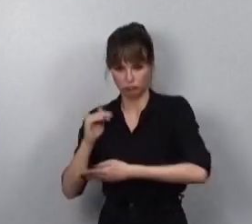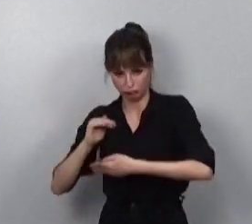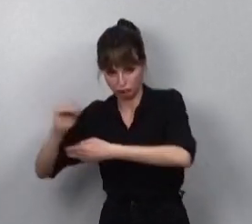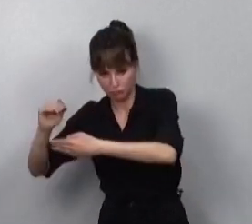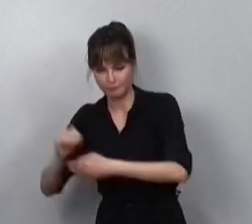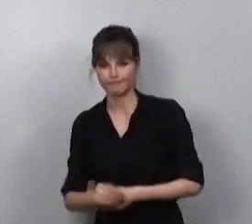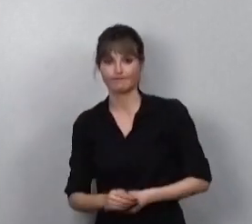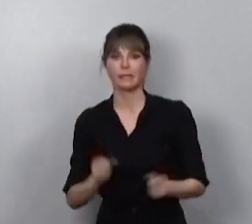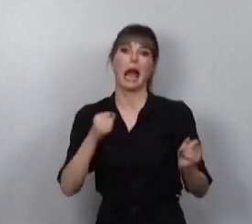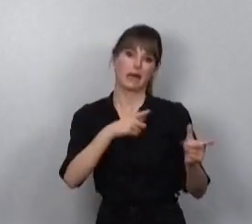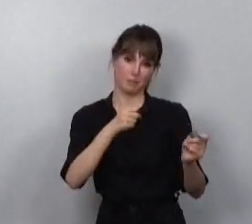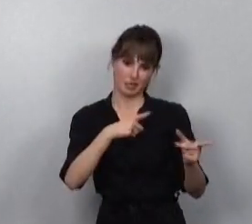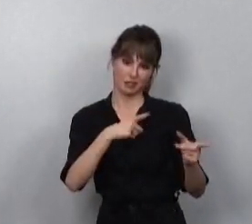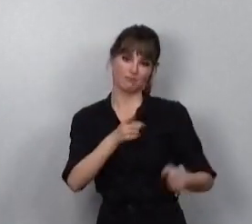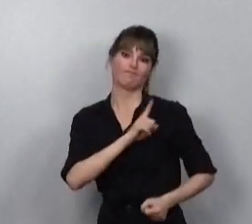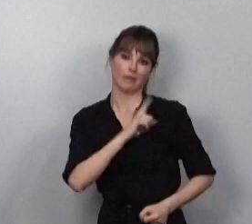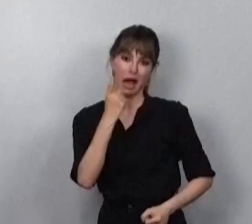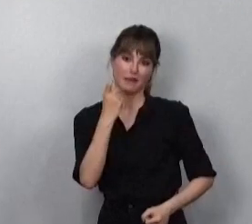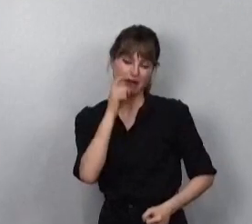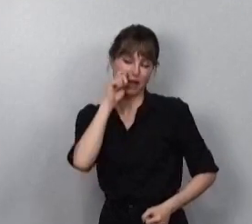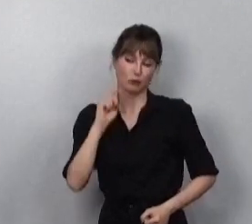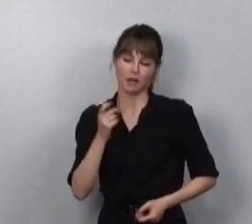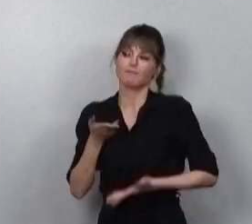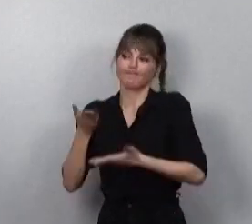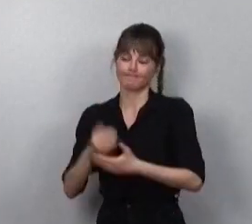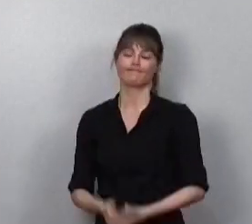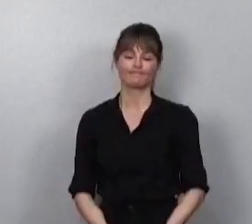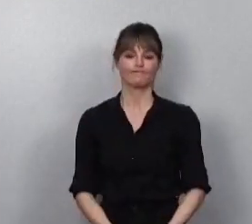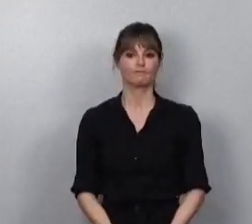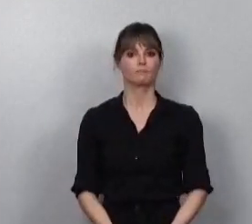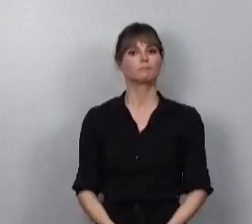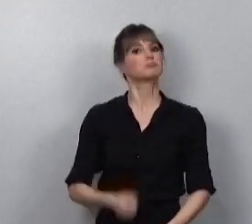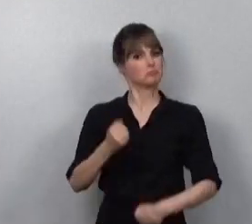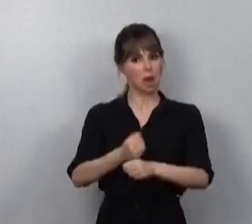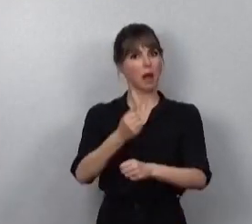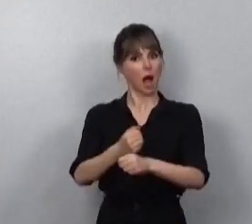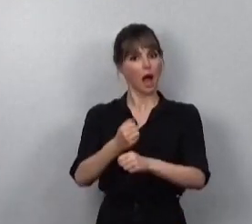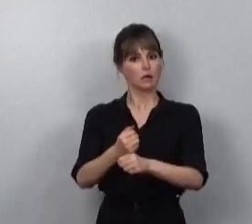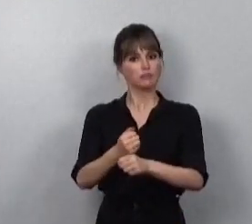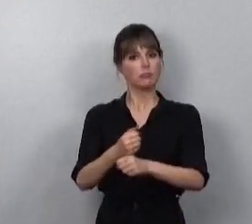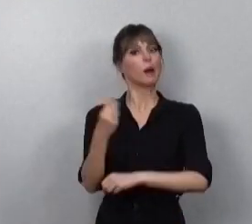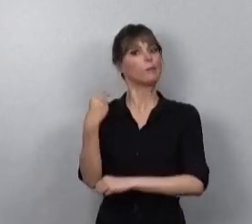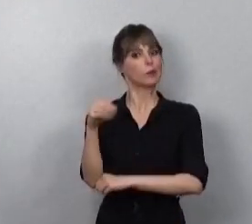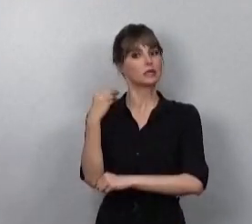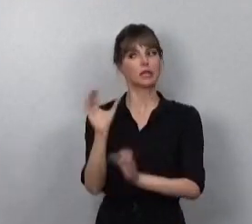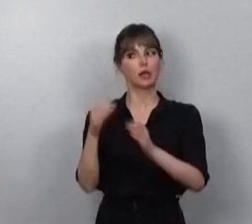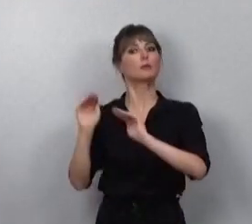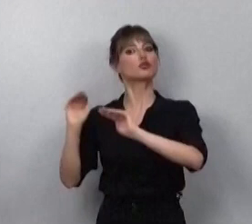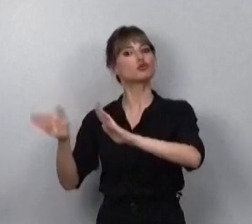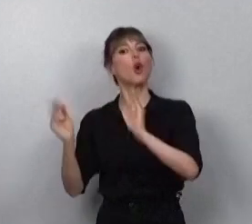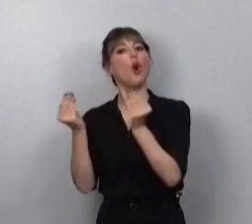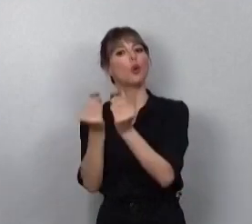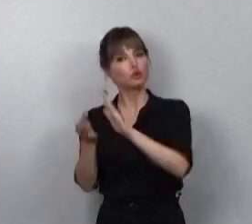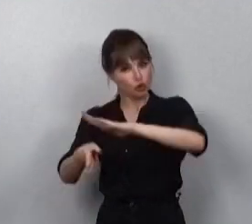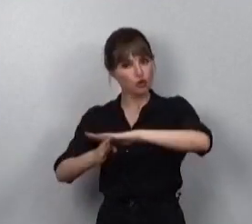las tropas las fuerzas armadas de Ucrania En todo caso vamos a seguir trabajando con el presidente y con su equipo para saber de qué otra